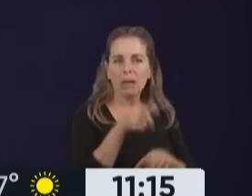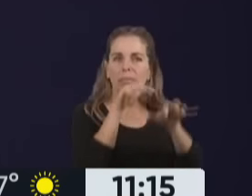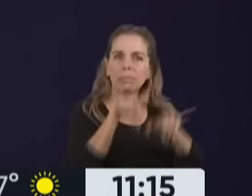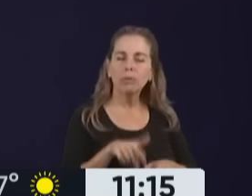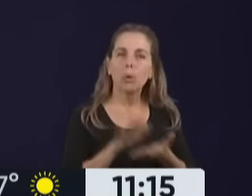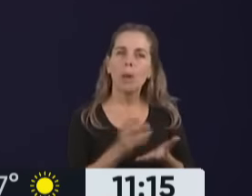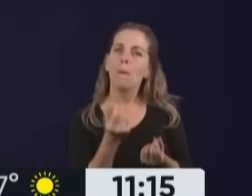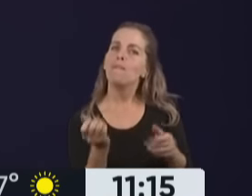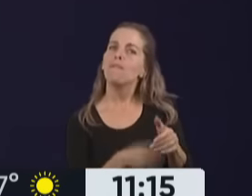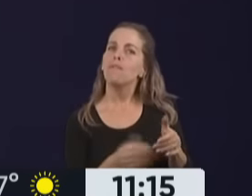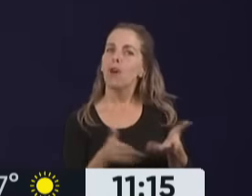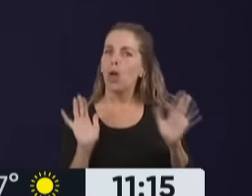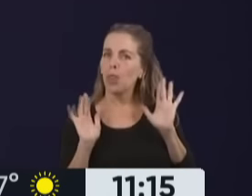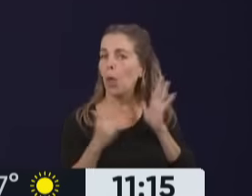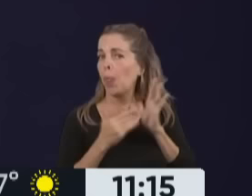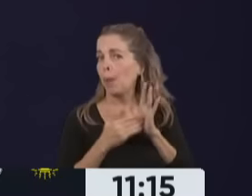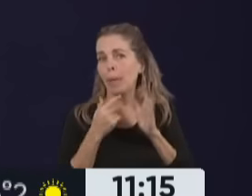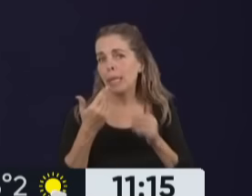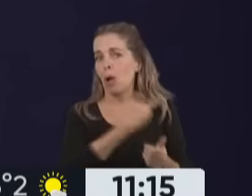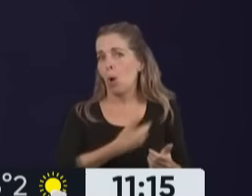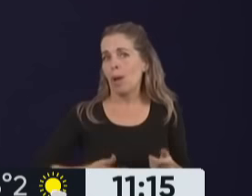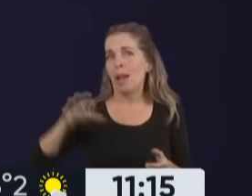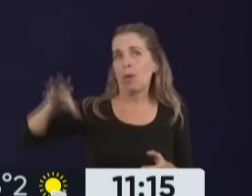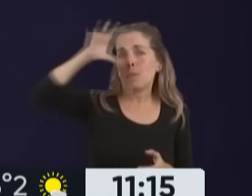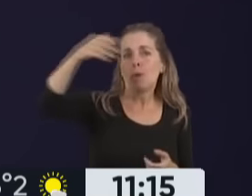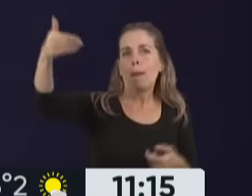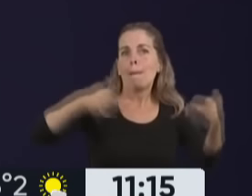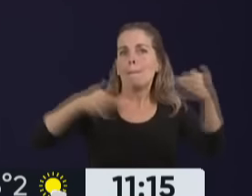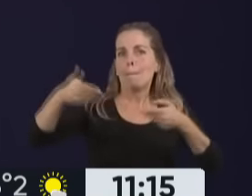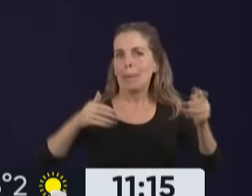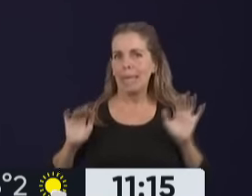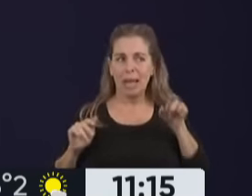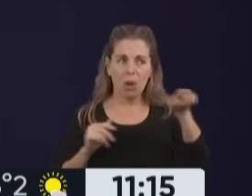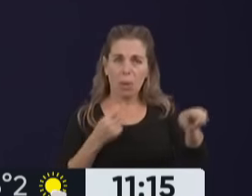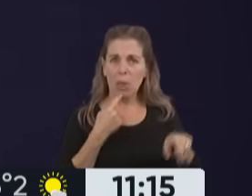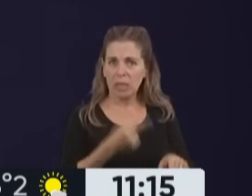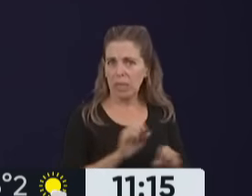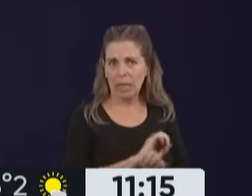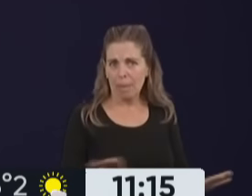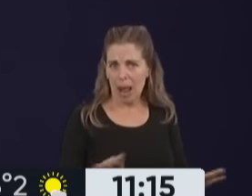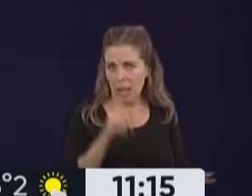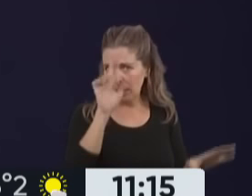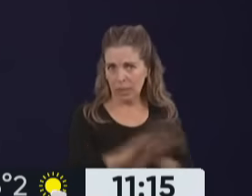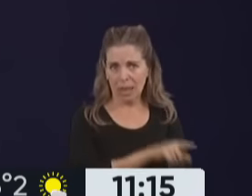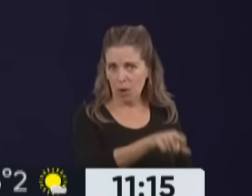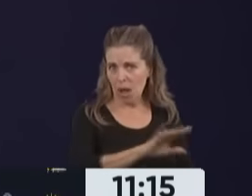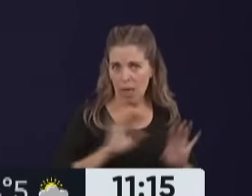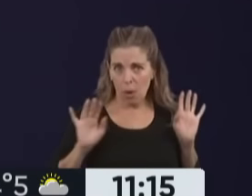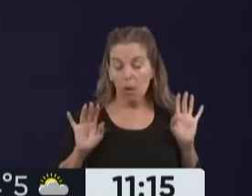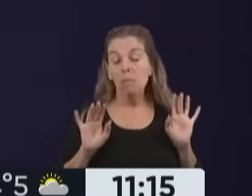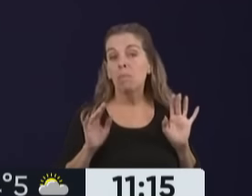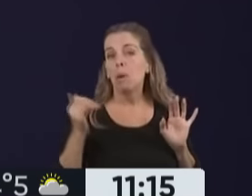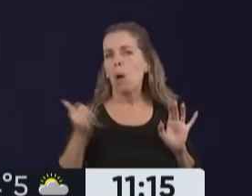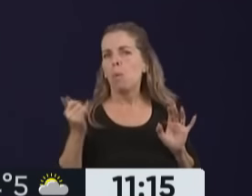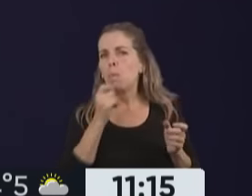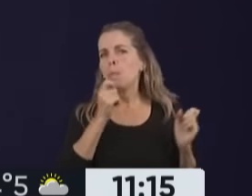fondos. Siempre son a petición de los gobernadores y lo que sugerís vos es incorrecto, digamos, que hubo en tal caso, algún